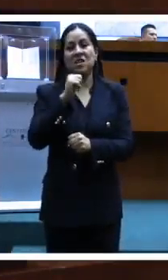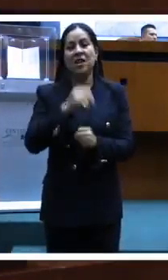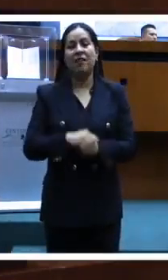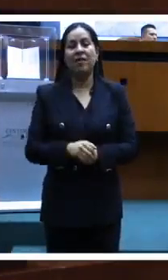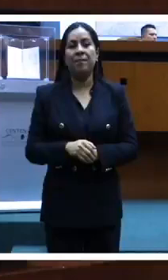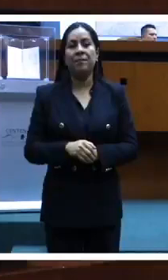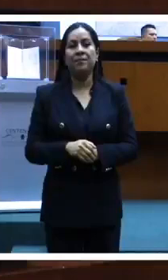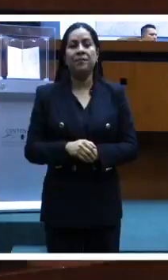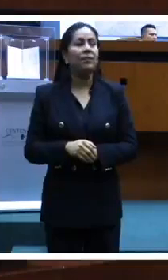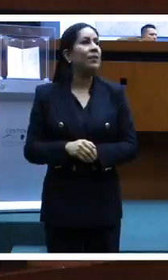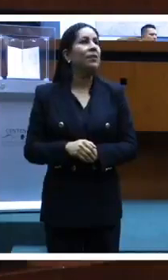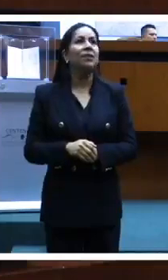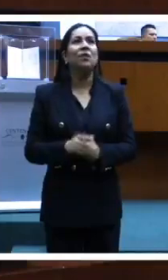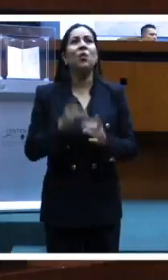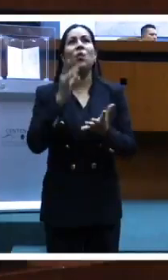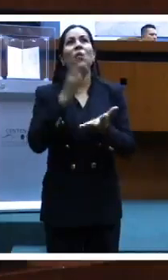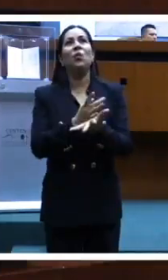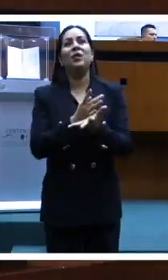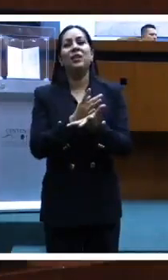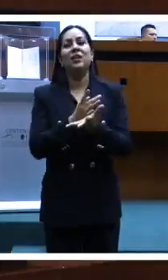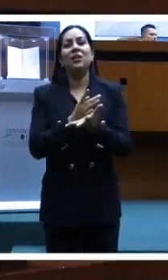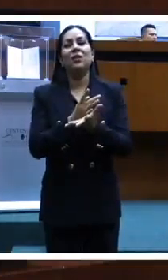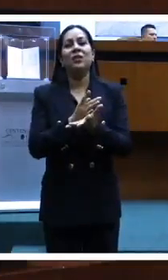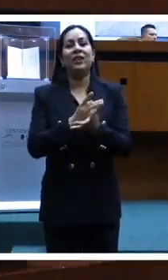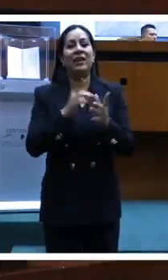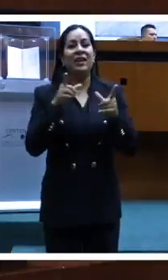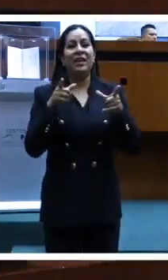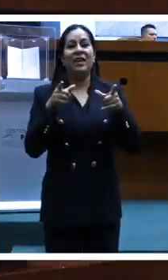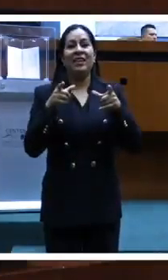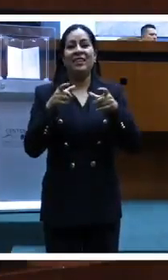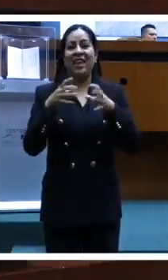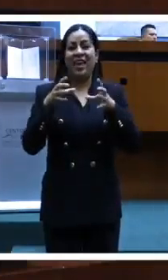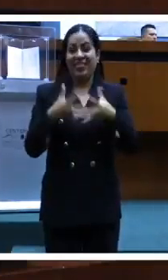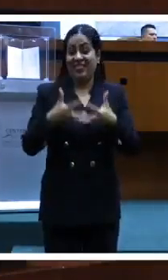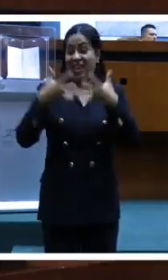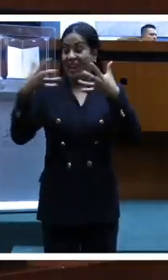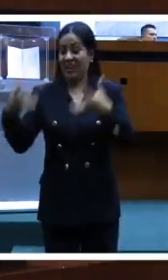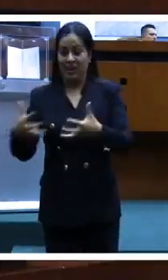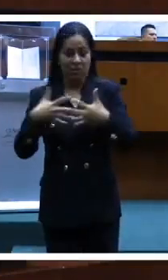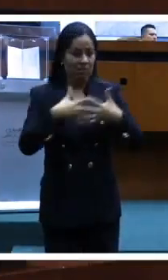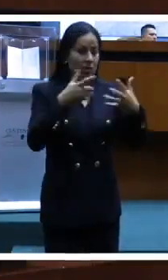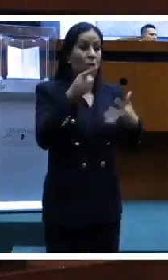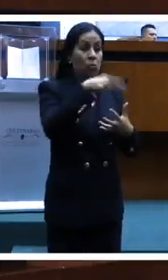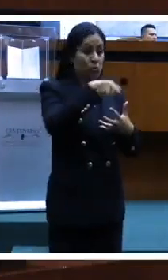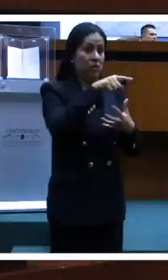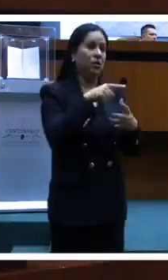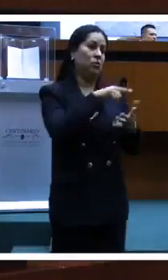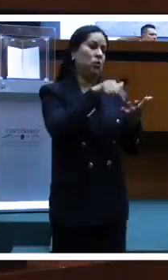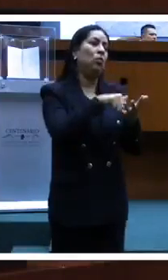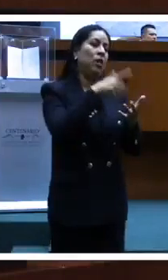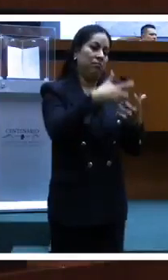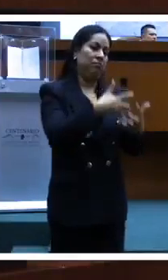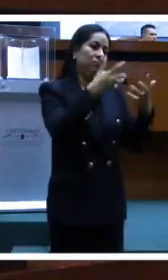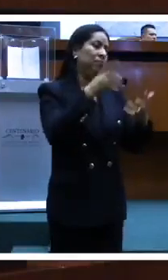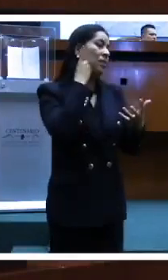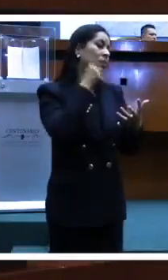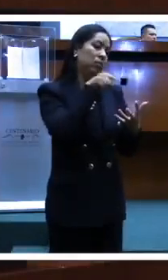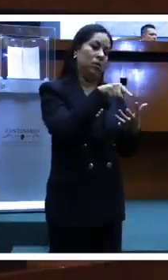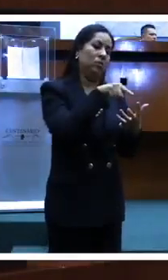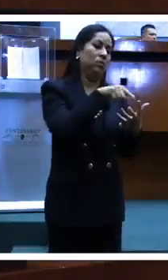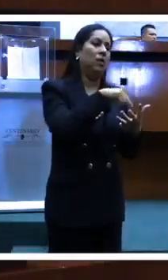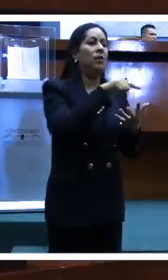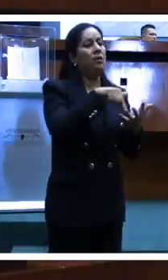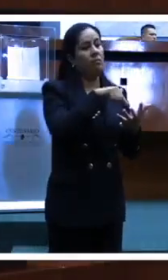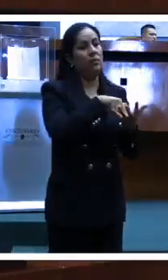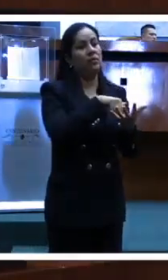nada. No es cuestión de demarcación demográfica, porque ustedes son diputados de un distrito y en esos distritos hay personas